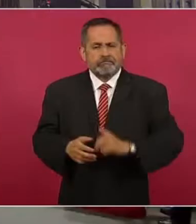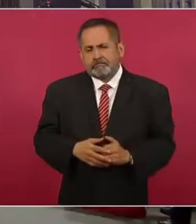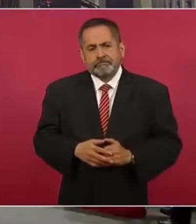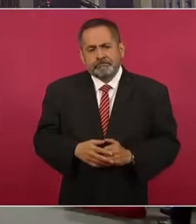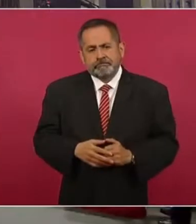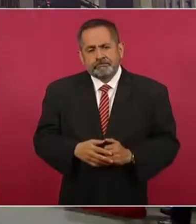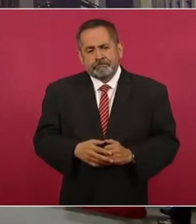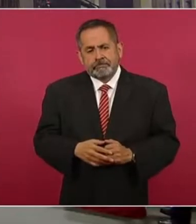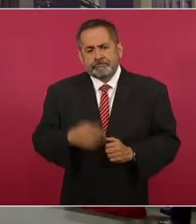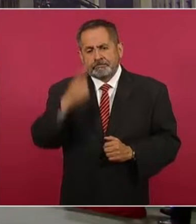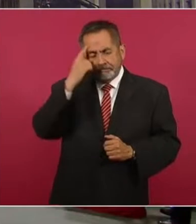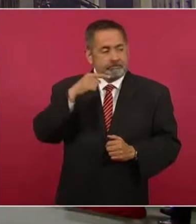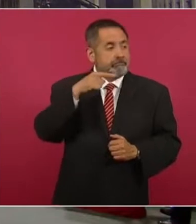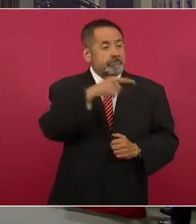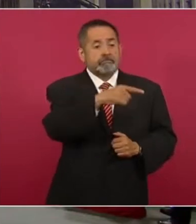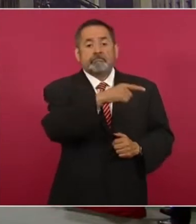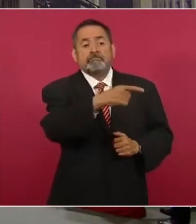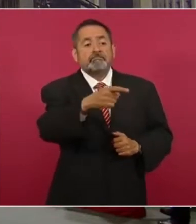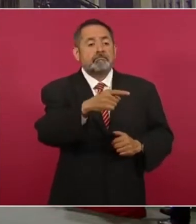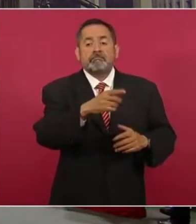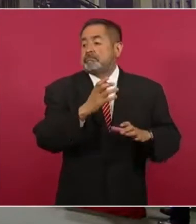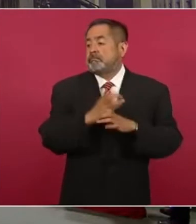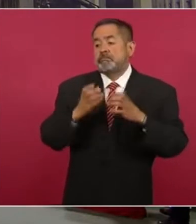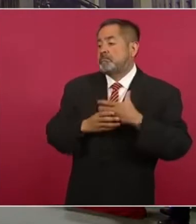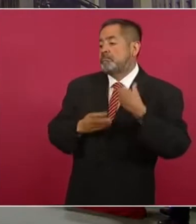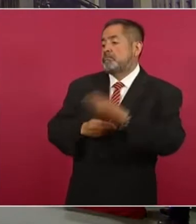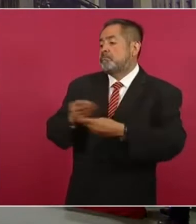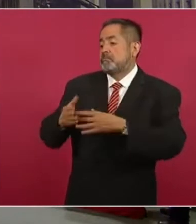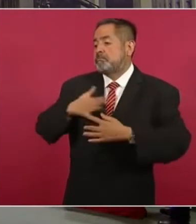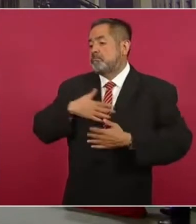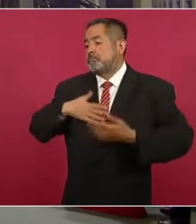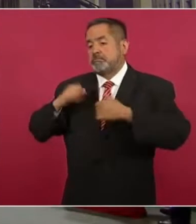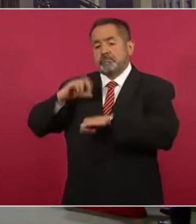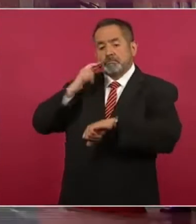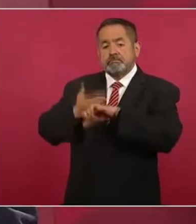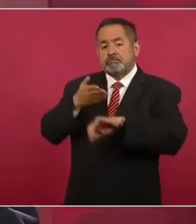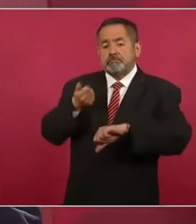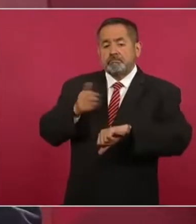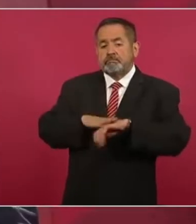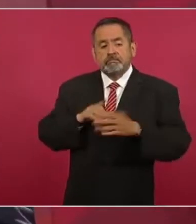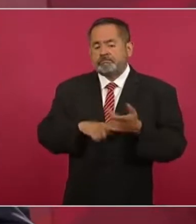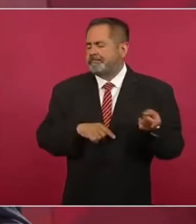no sean administradas esas prestaciones por el aparato